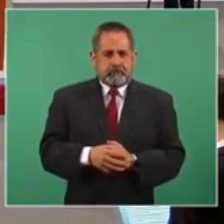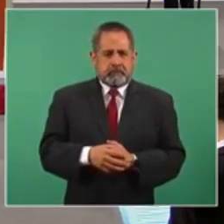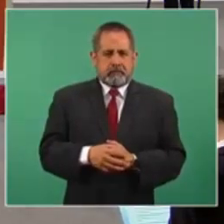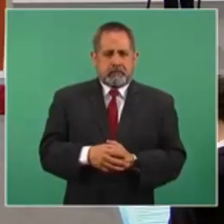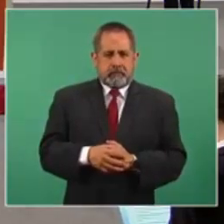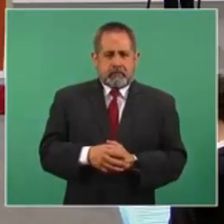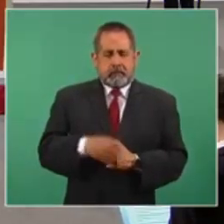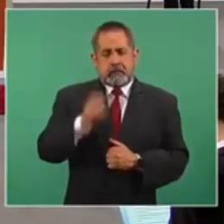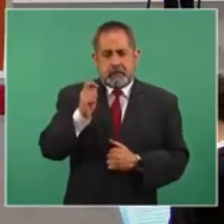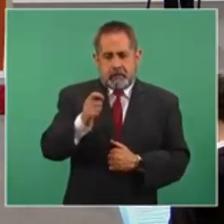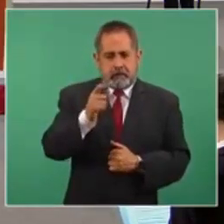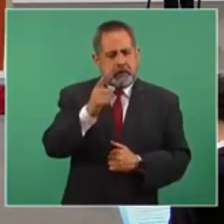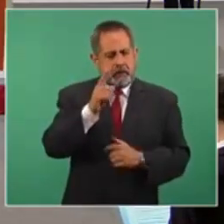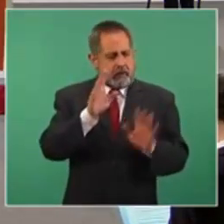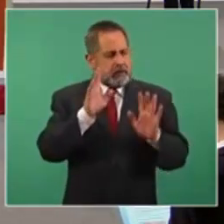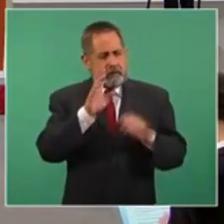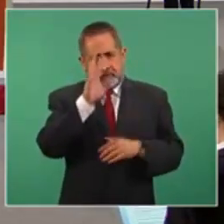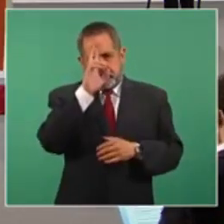se respeta